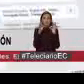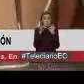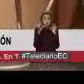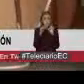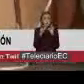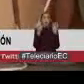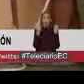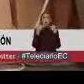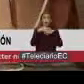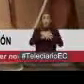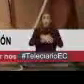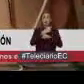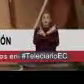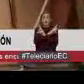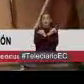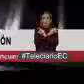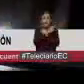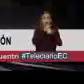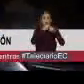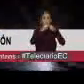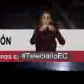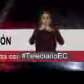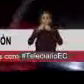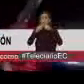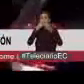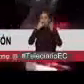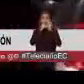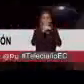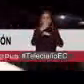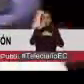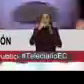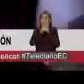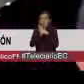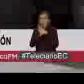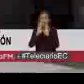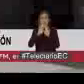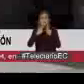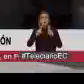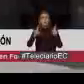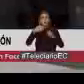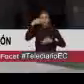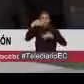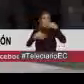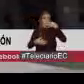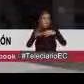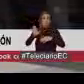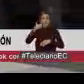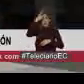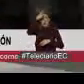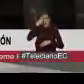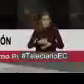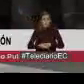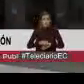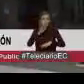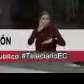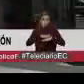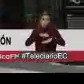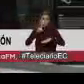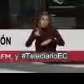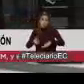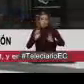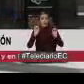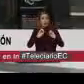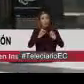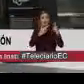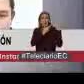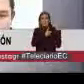sociales y con un periodismo que denuncia hechos de corrupción, pero que es la justicia la que determina la inocencia o